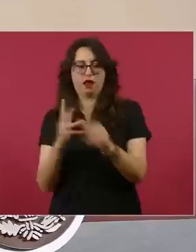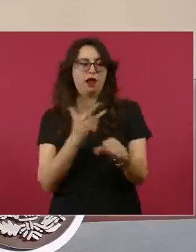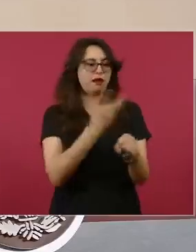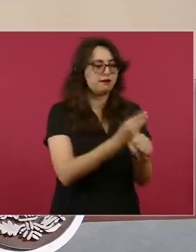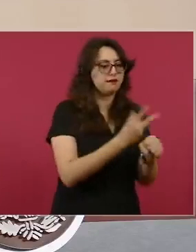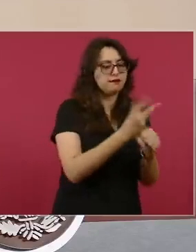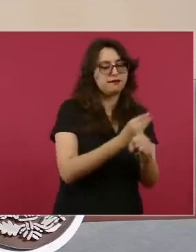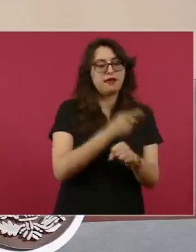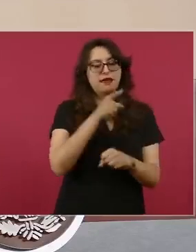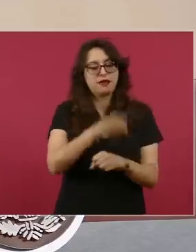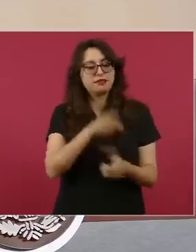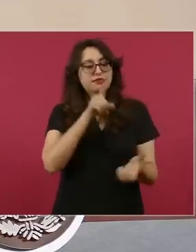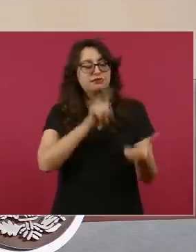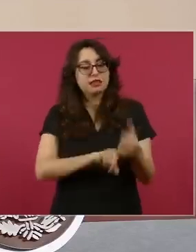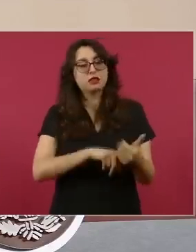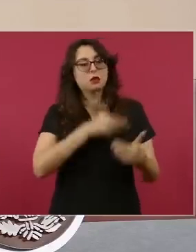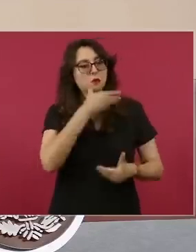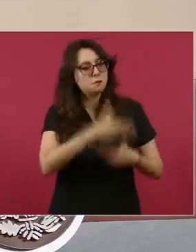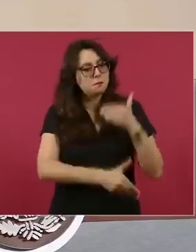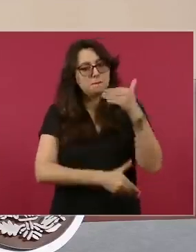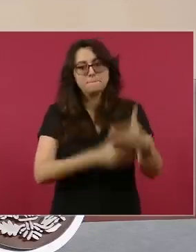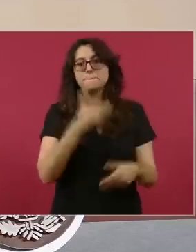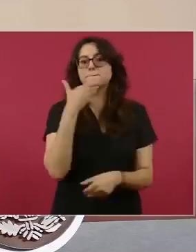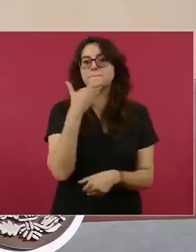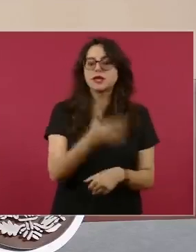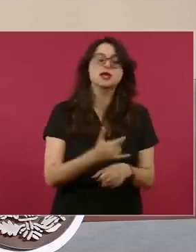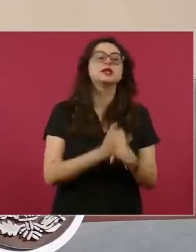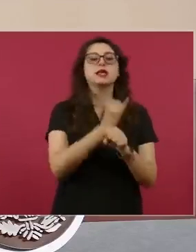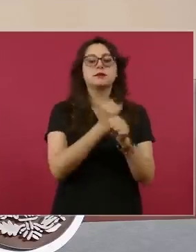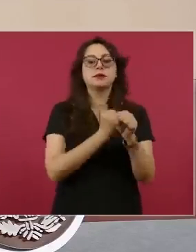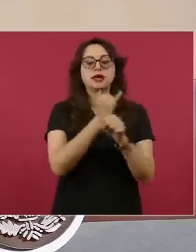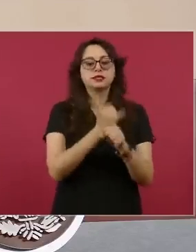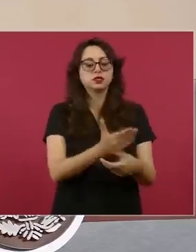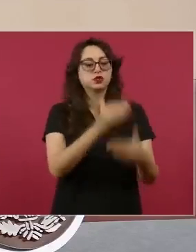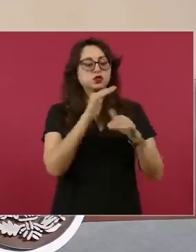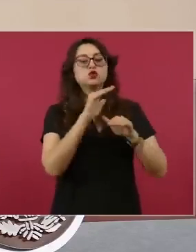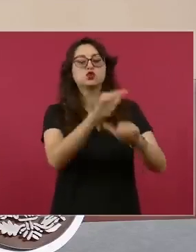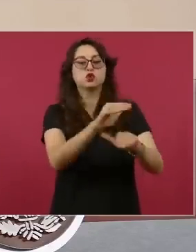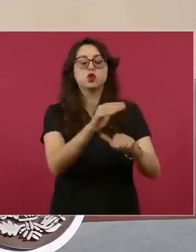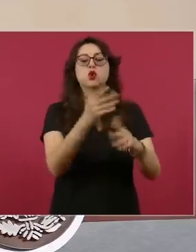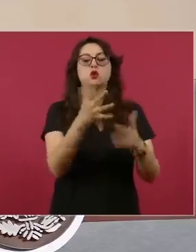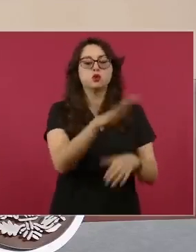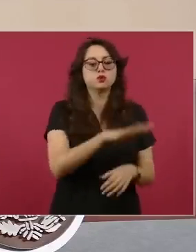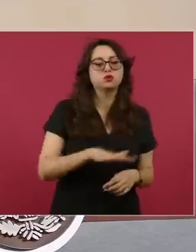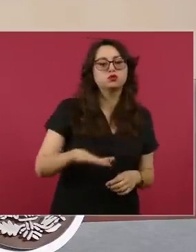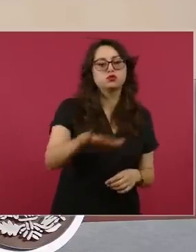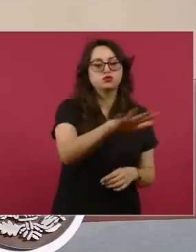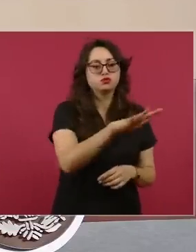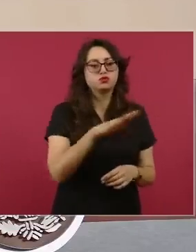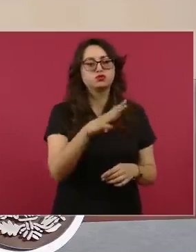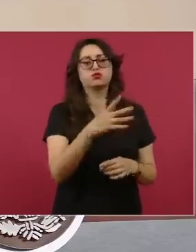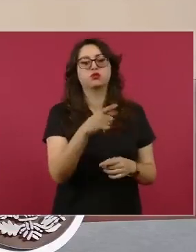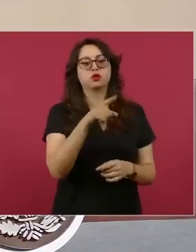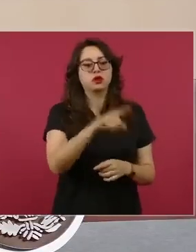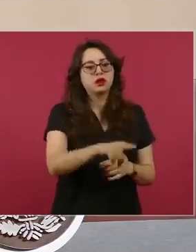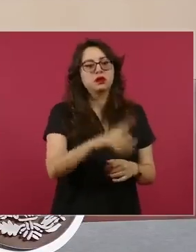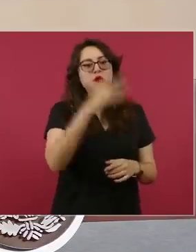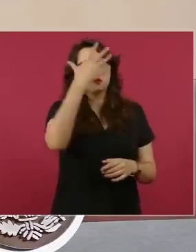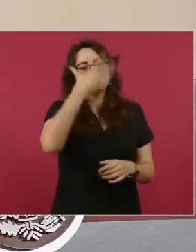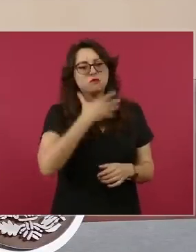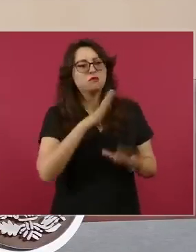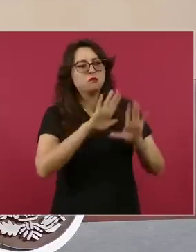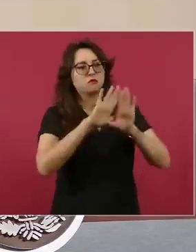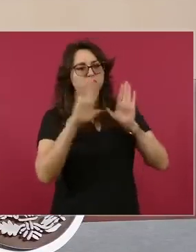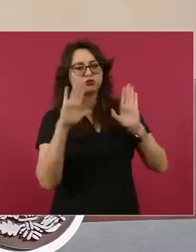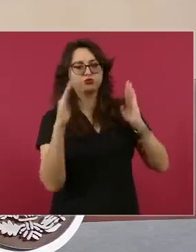las tareas de investigación y conservación en áreas como Nojochná, la restauración de mascarones, el